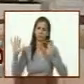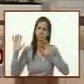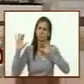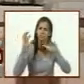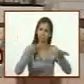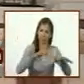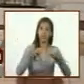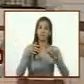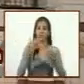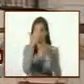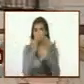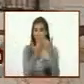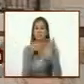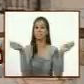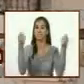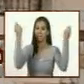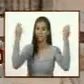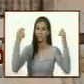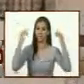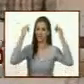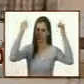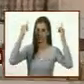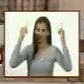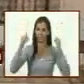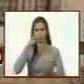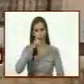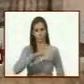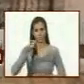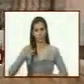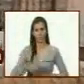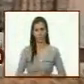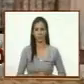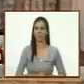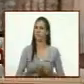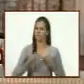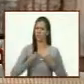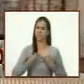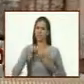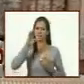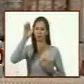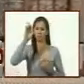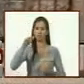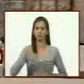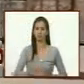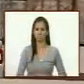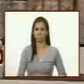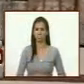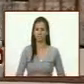se congregaron para celebrar esta fiesta popular. Viviré,